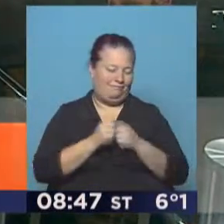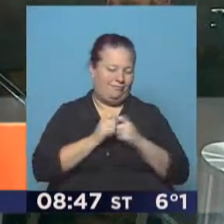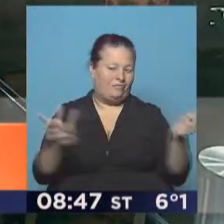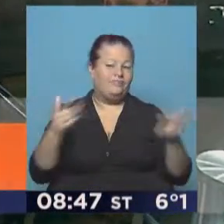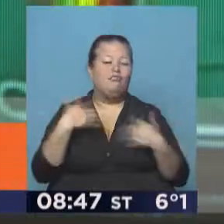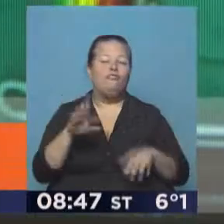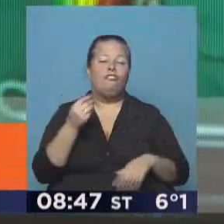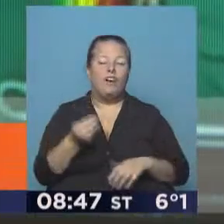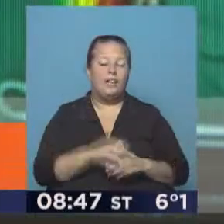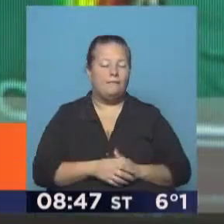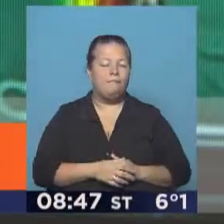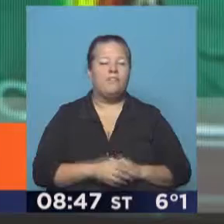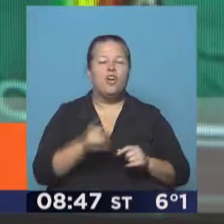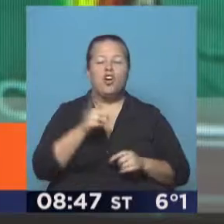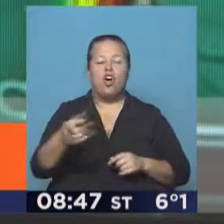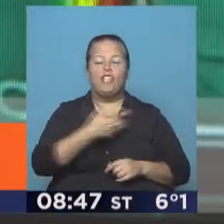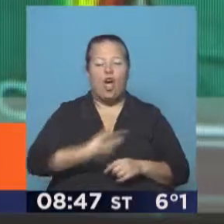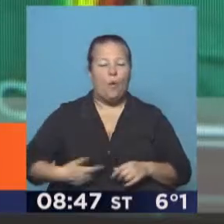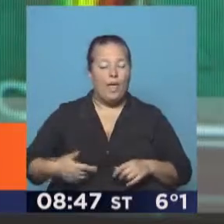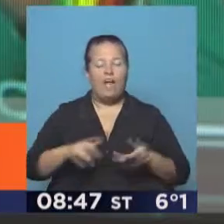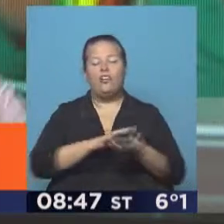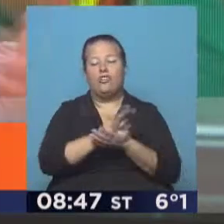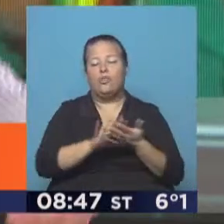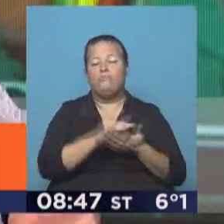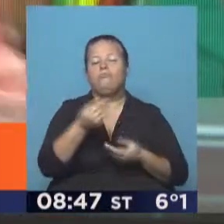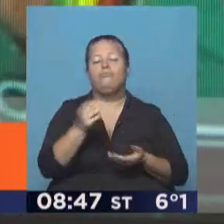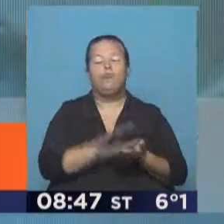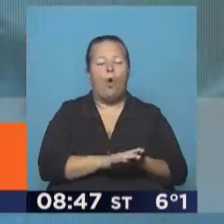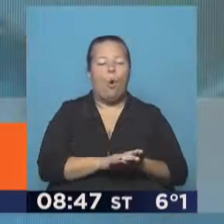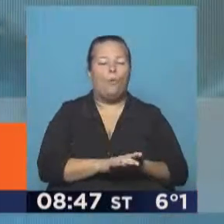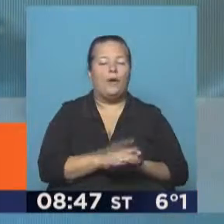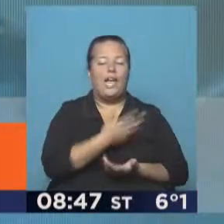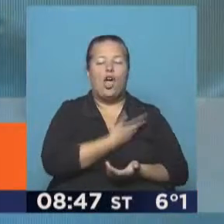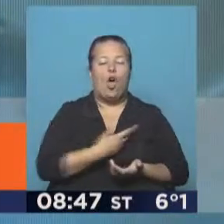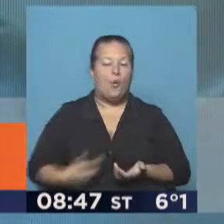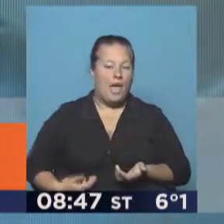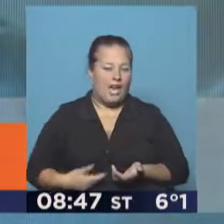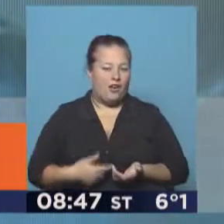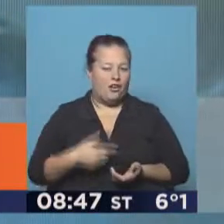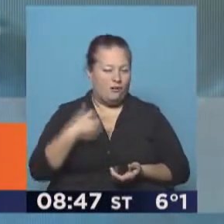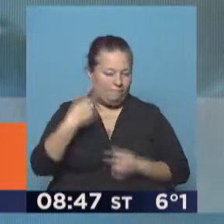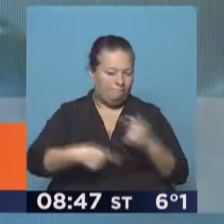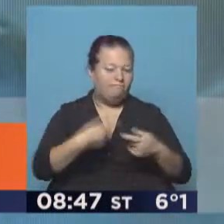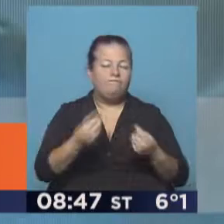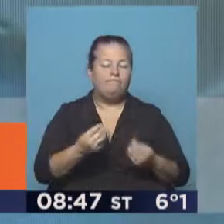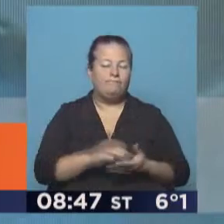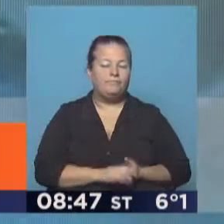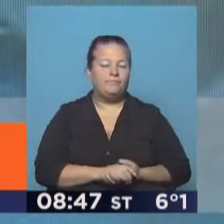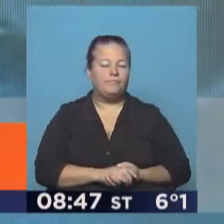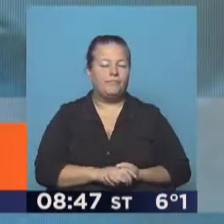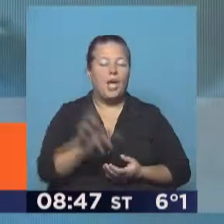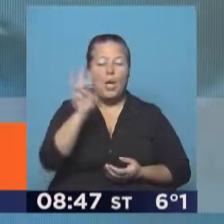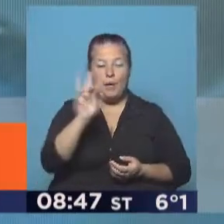generada de la oposición, una respuesta en reacción a lo que el gobierno ha venido haciendo. Estamos hablando de que